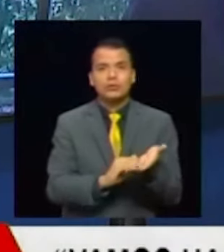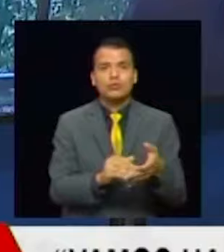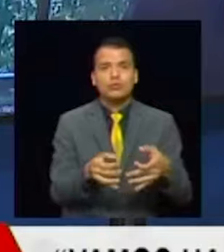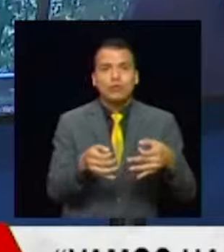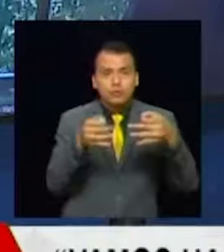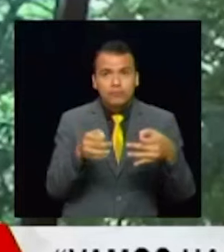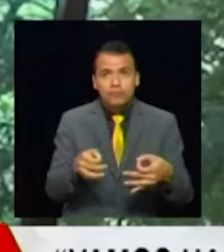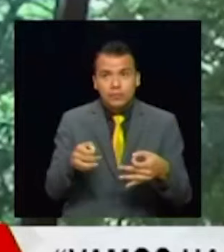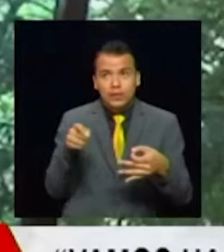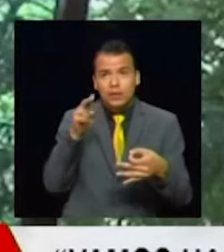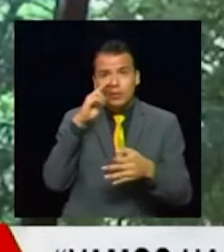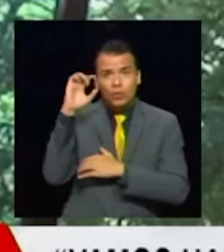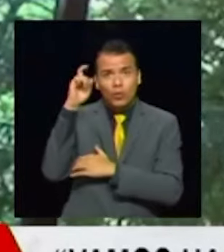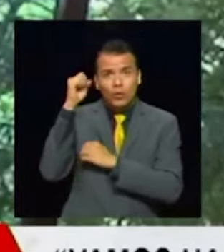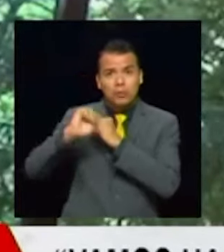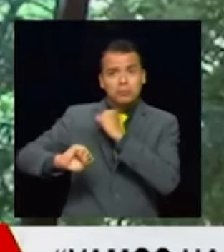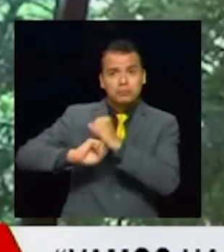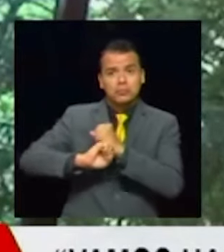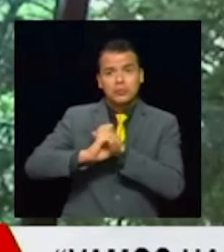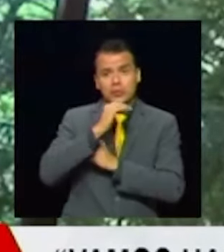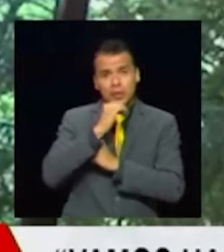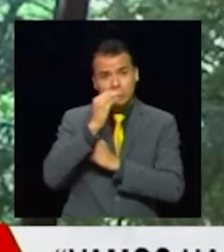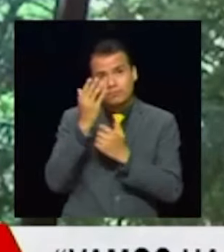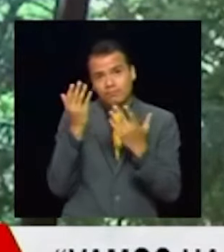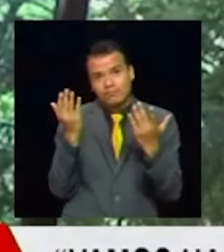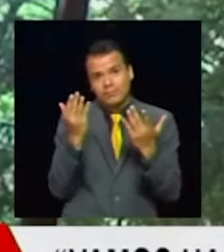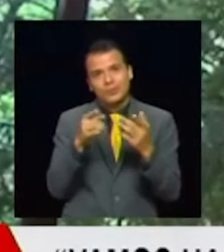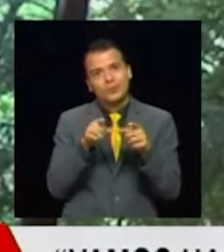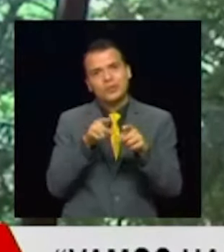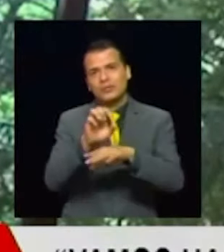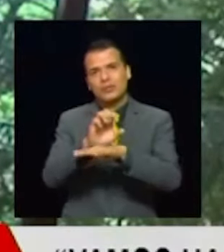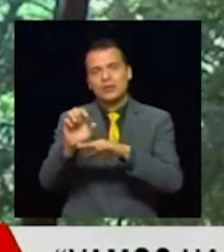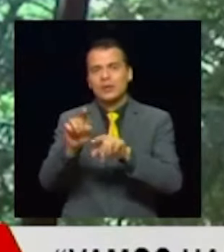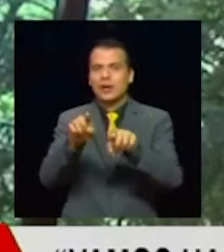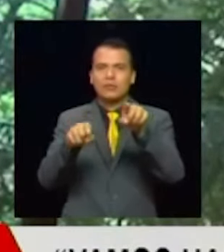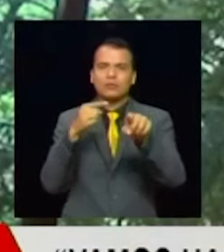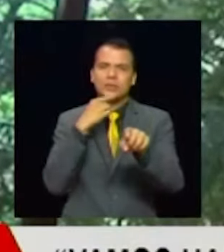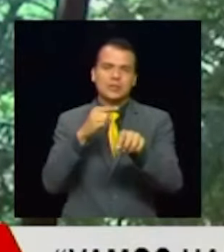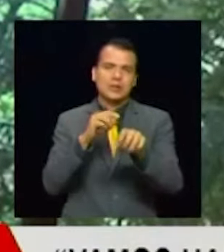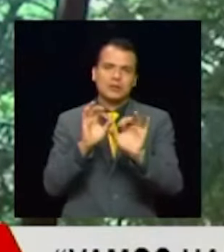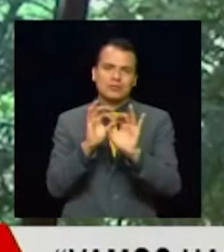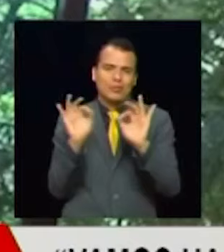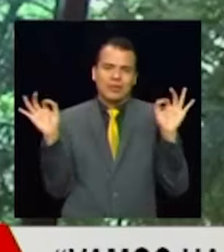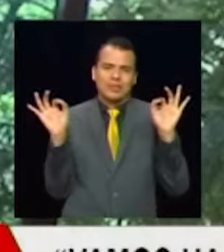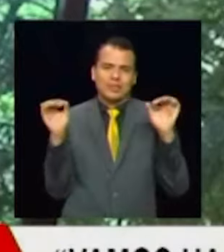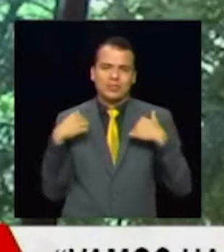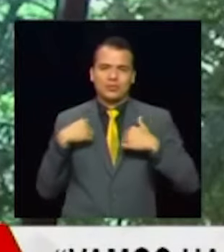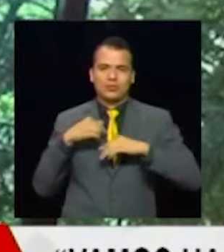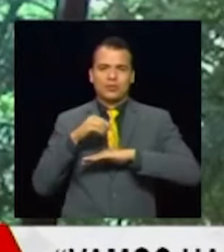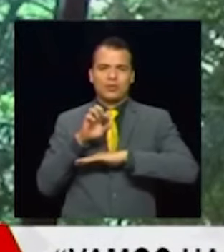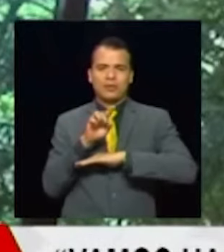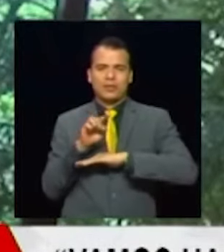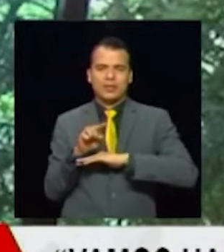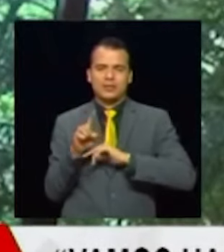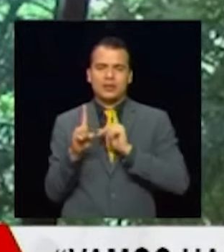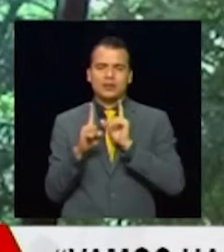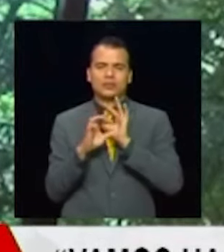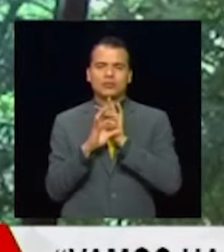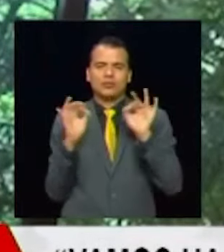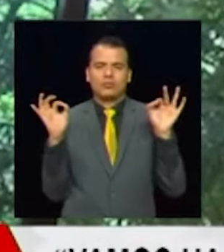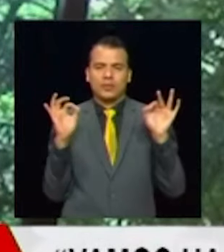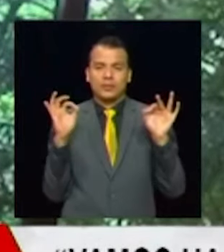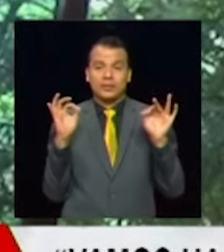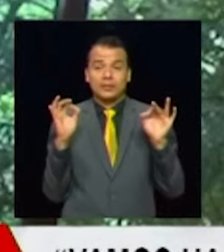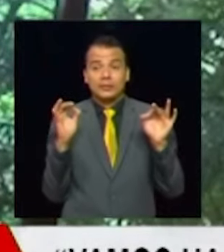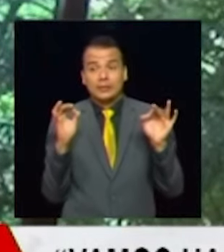realmente resolución, y que lleva a estas entidades a tomar la triste decisión de hacer su retiro voluntario, que